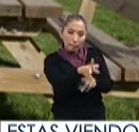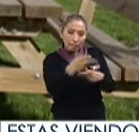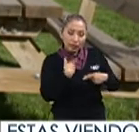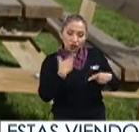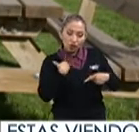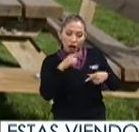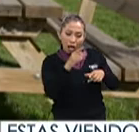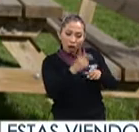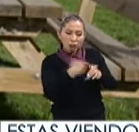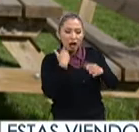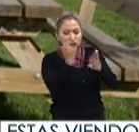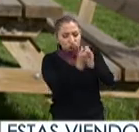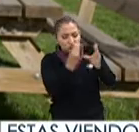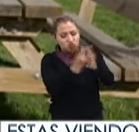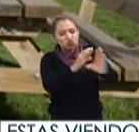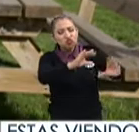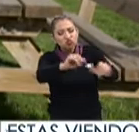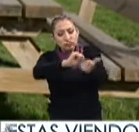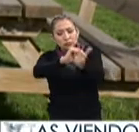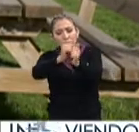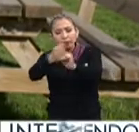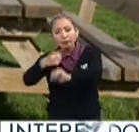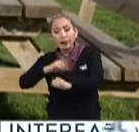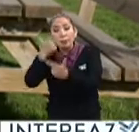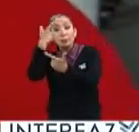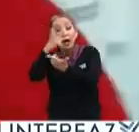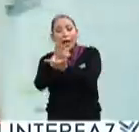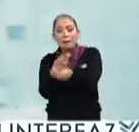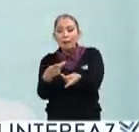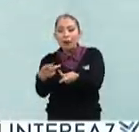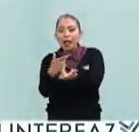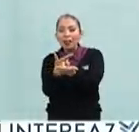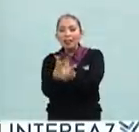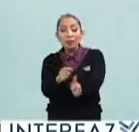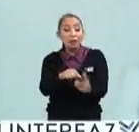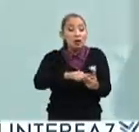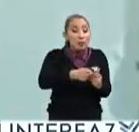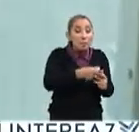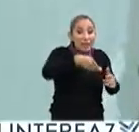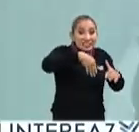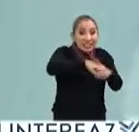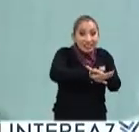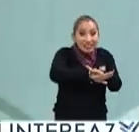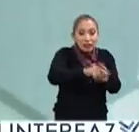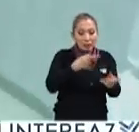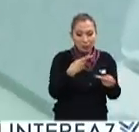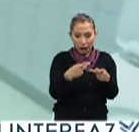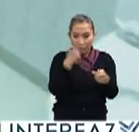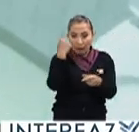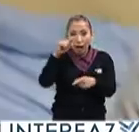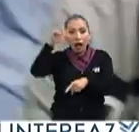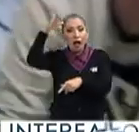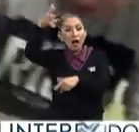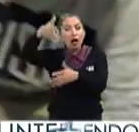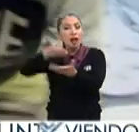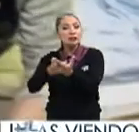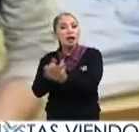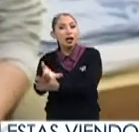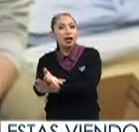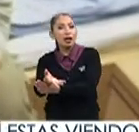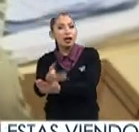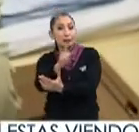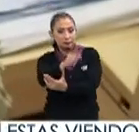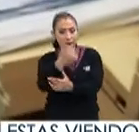a la sociedad. Así, los preparativos para su liberación comienzan desde el momento de su ingreso. De acuerdo con